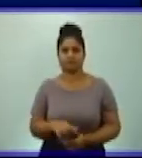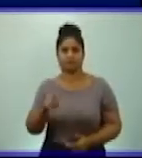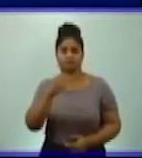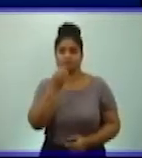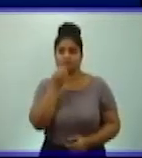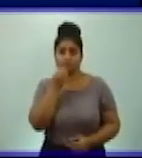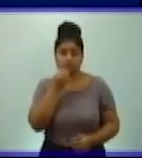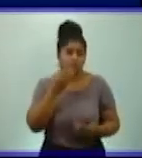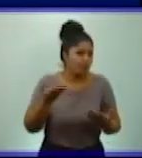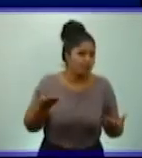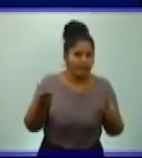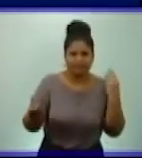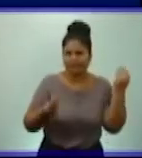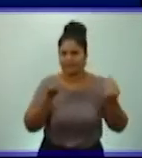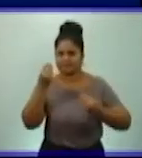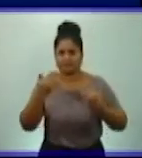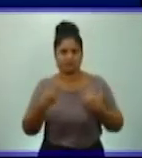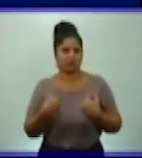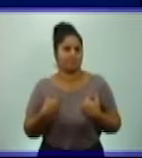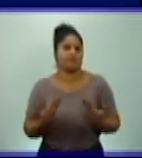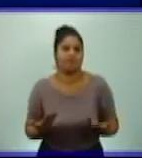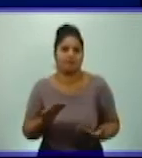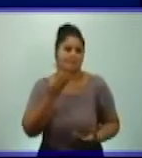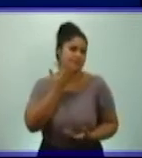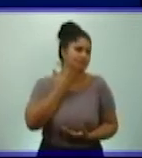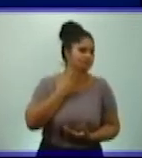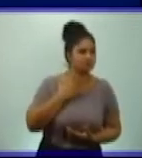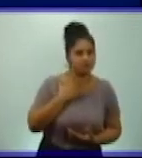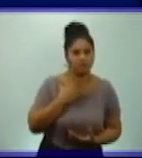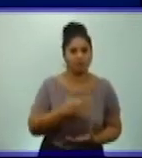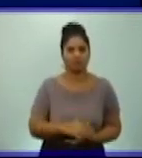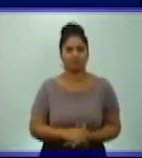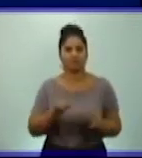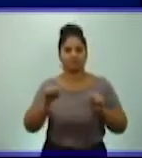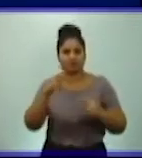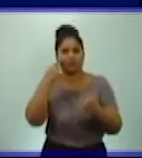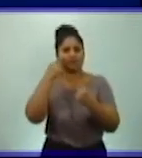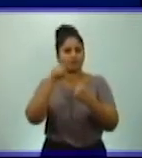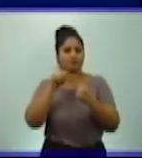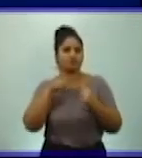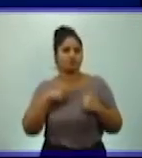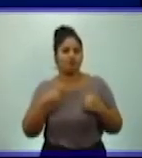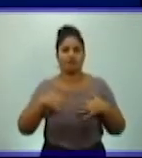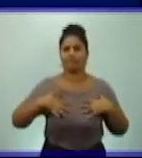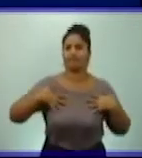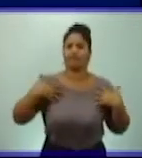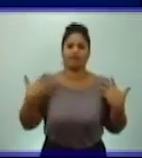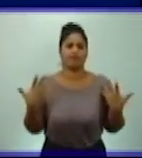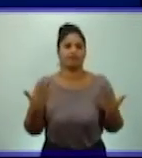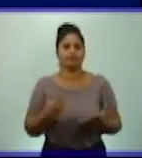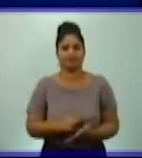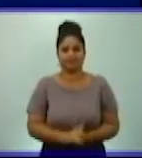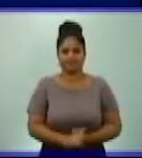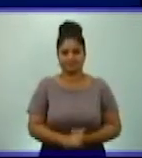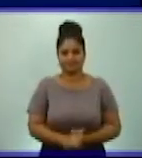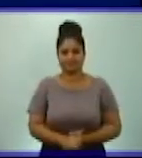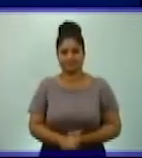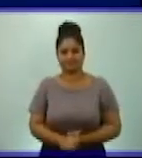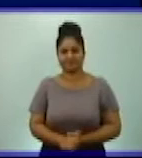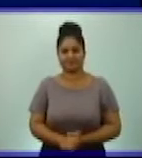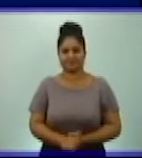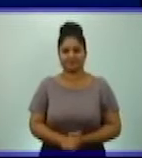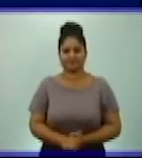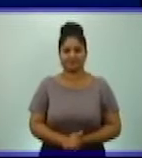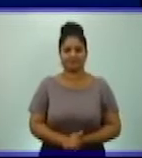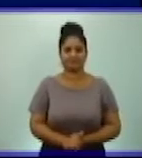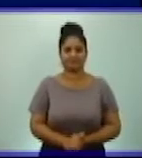un sustento, una solidez para poder decir, bueno, está celoso porque sufrió una traición, está celoso porque, no